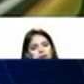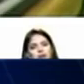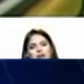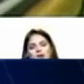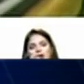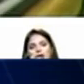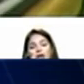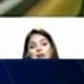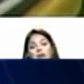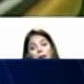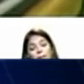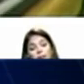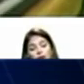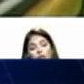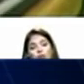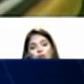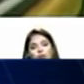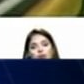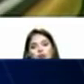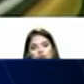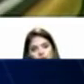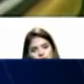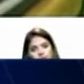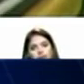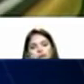dar perdón y lograr la reconciliación.